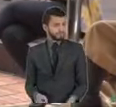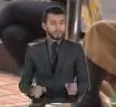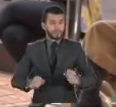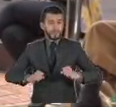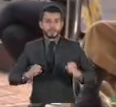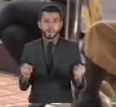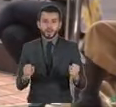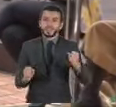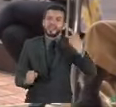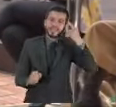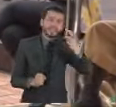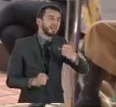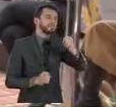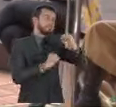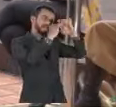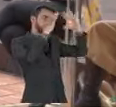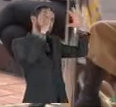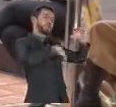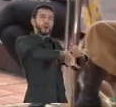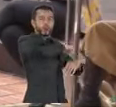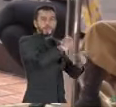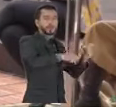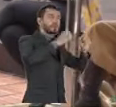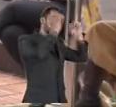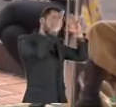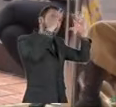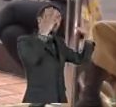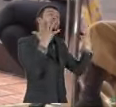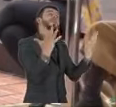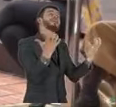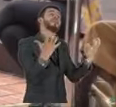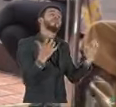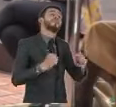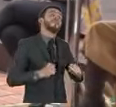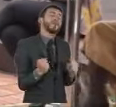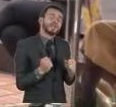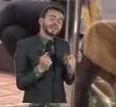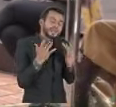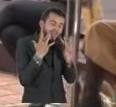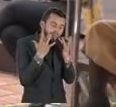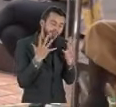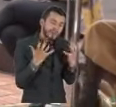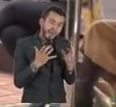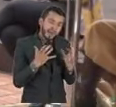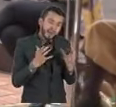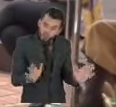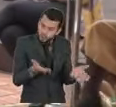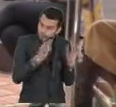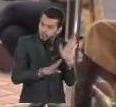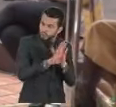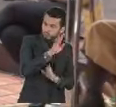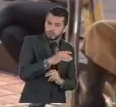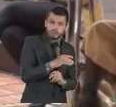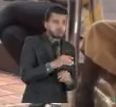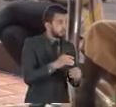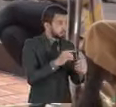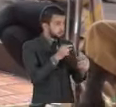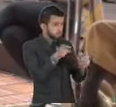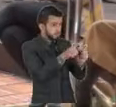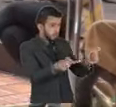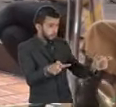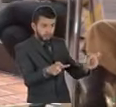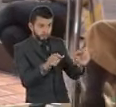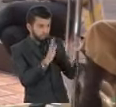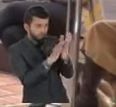los bogotanos queremos tener, que se parezca a nosotros. Y eso va a ser muy importante y